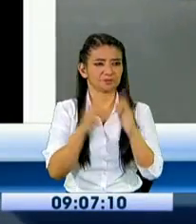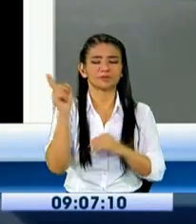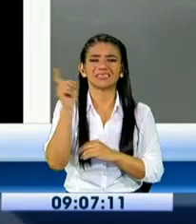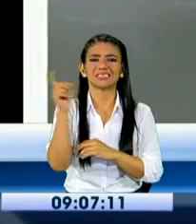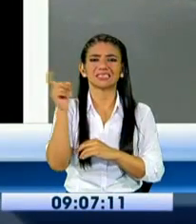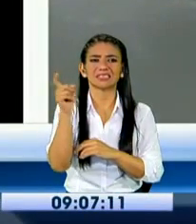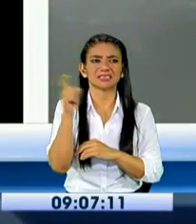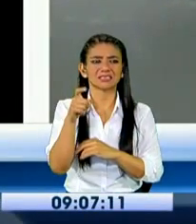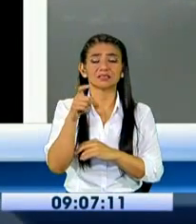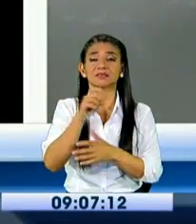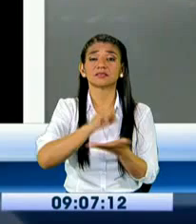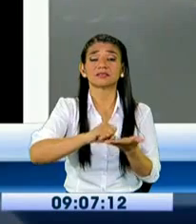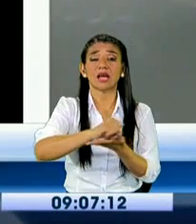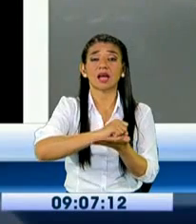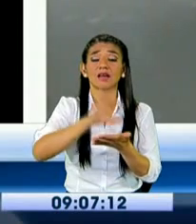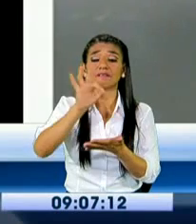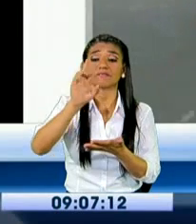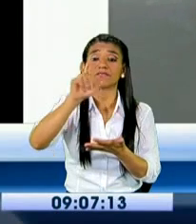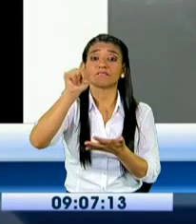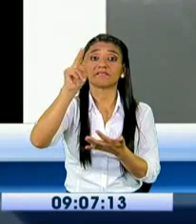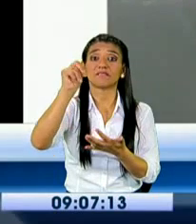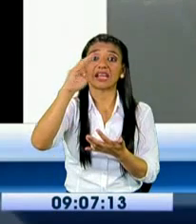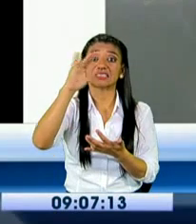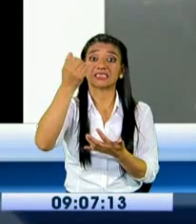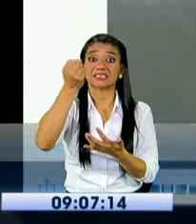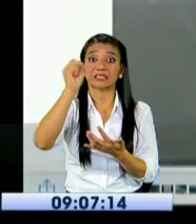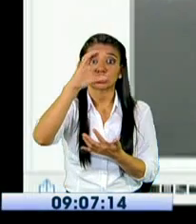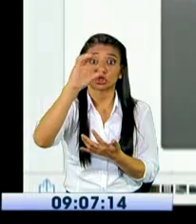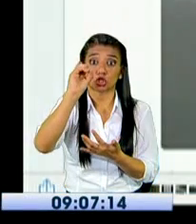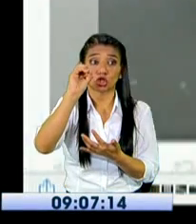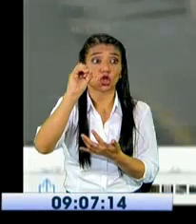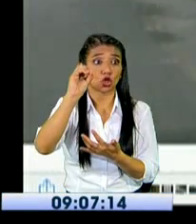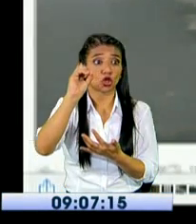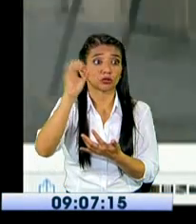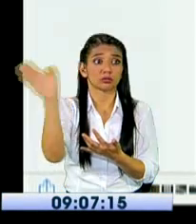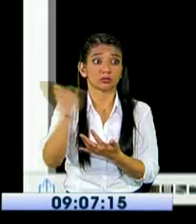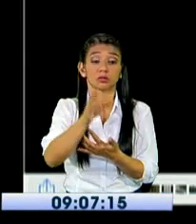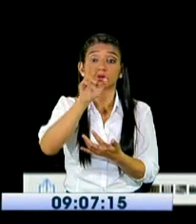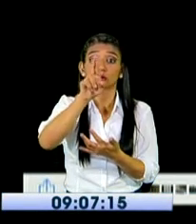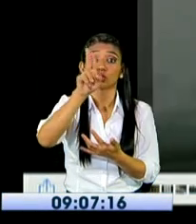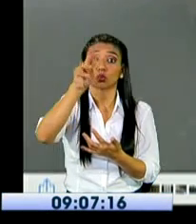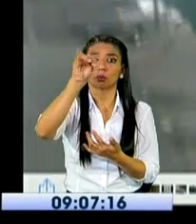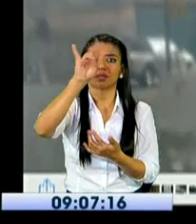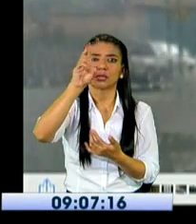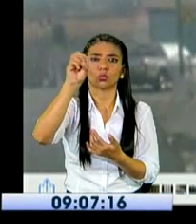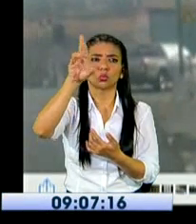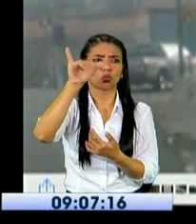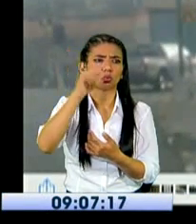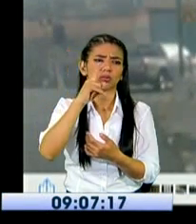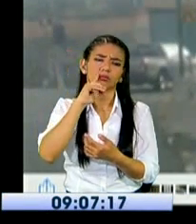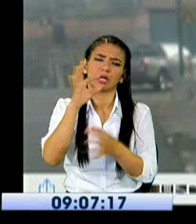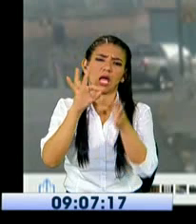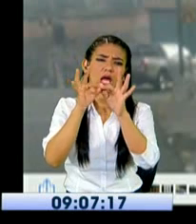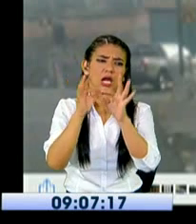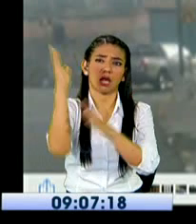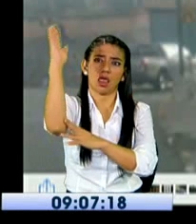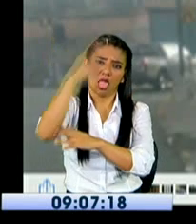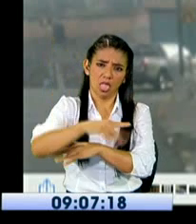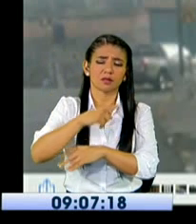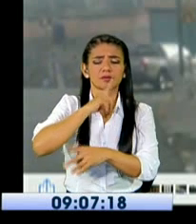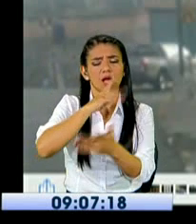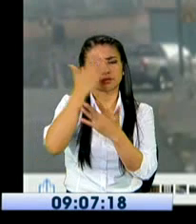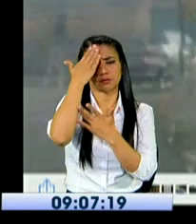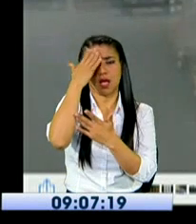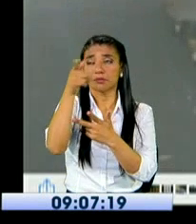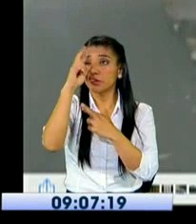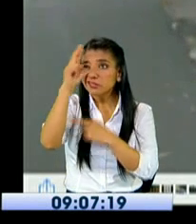Necesitan en San Francisco de Rumiurco y Giseno Nogales. Miren esto. Den arreglando. Ya sabemos que nadie le